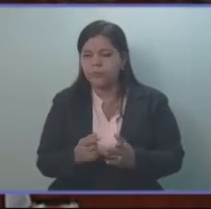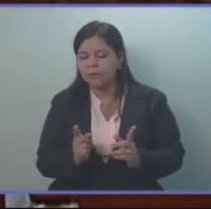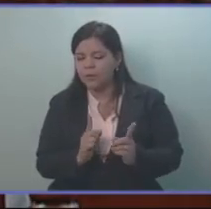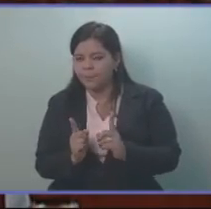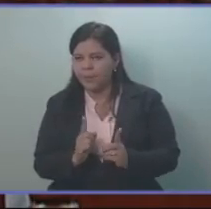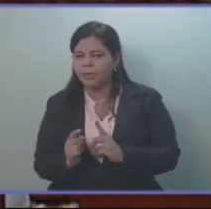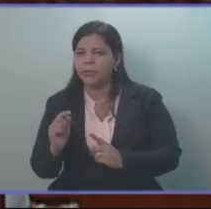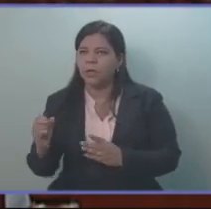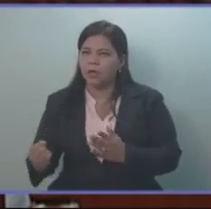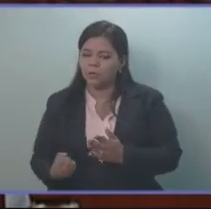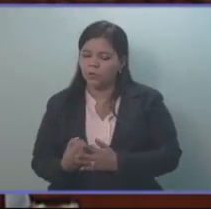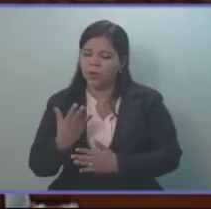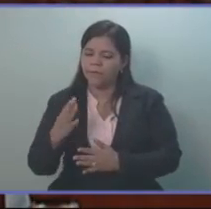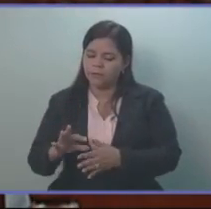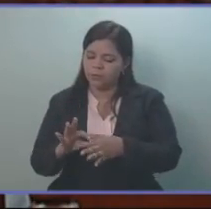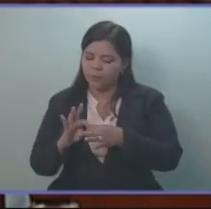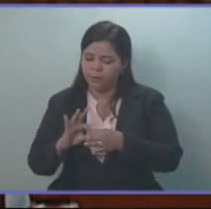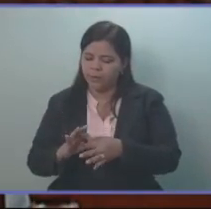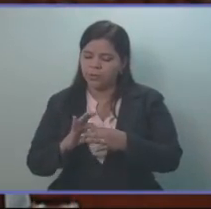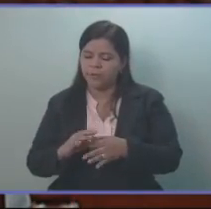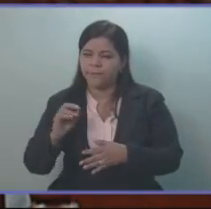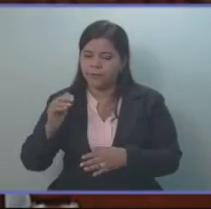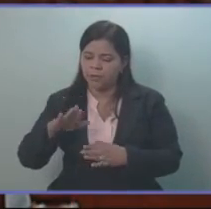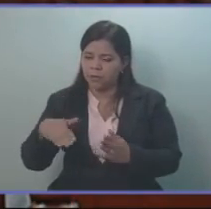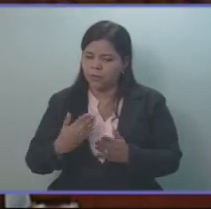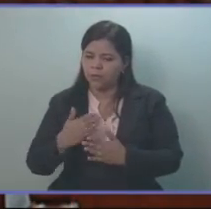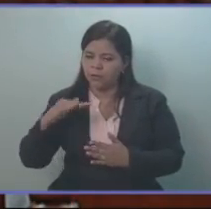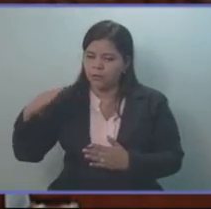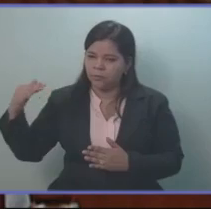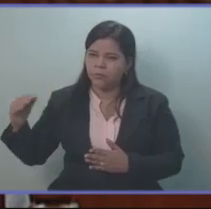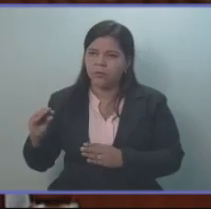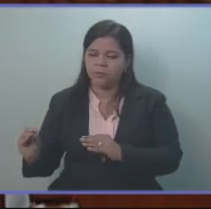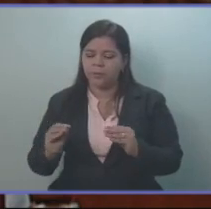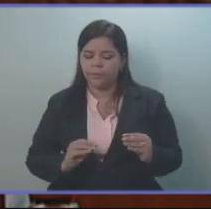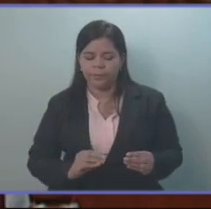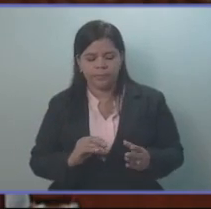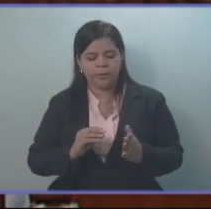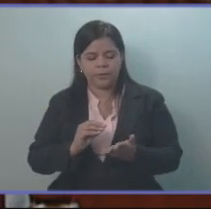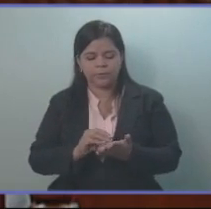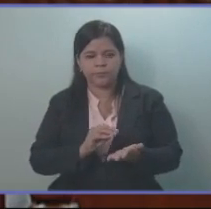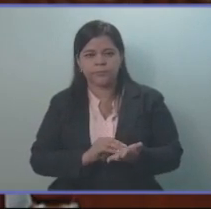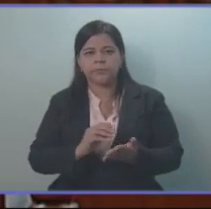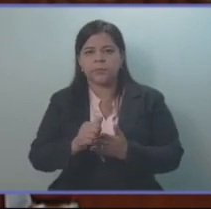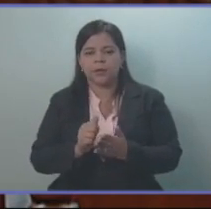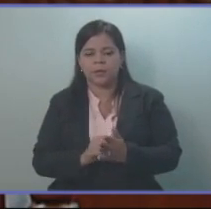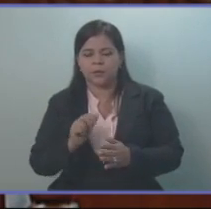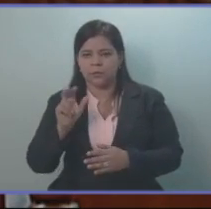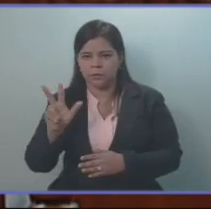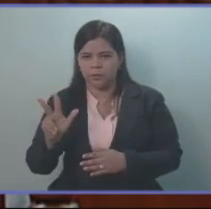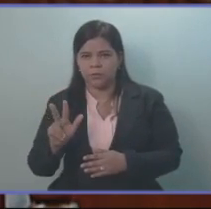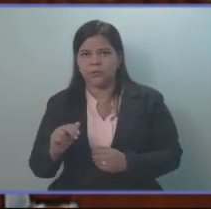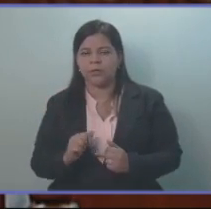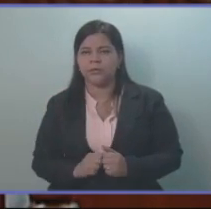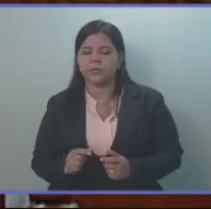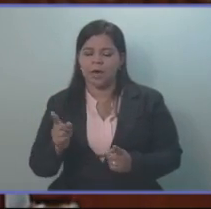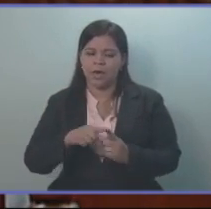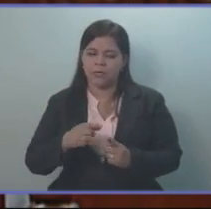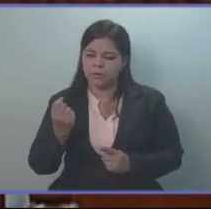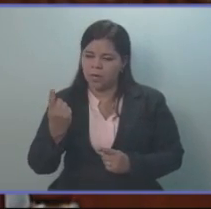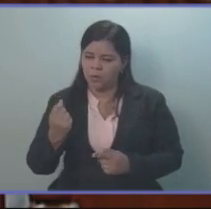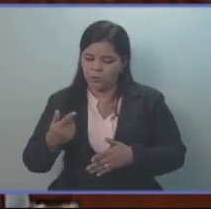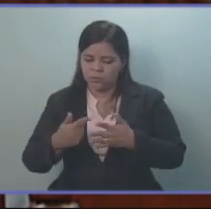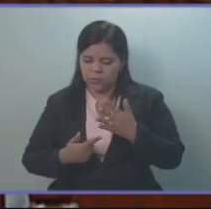a nuevas CDAM a nivel nacional, aplicando lo establecido en el artículo 3 al 11 de la presente